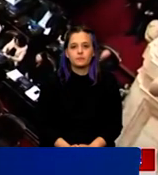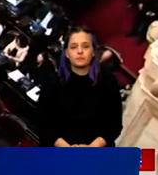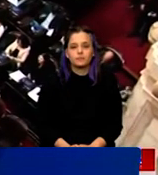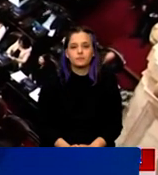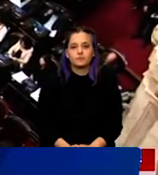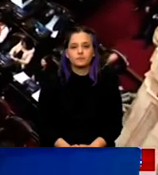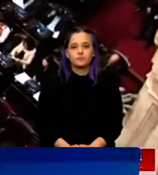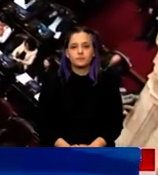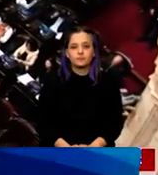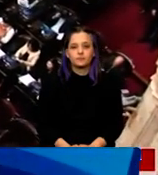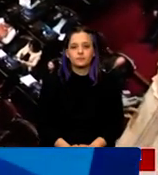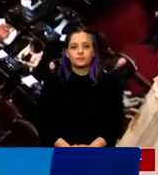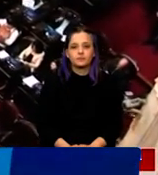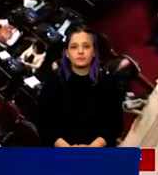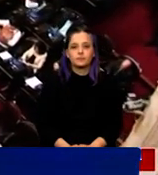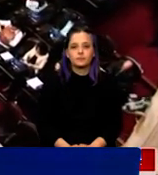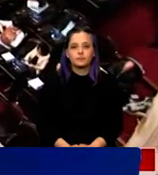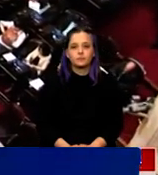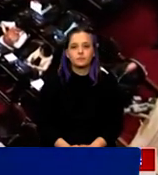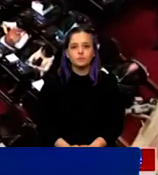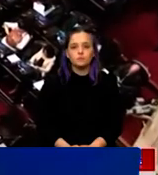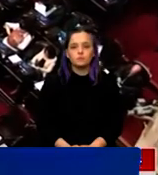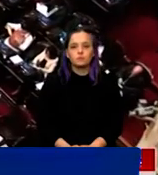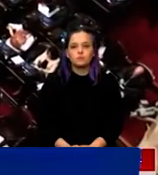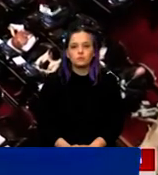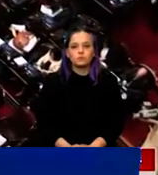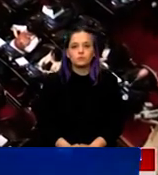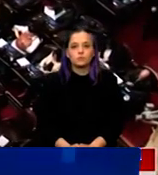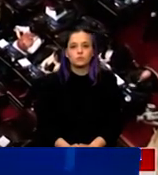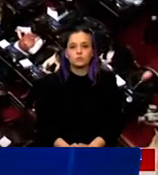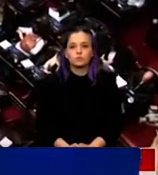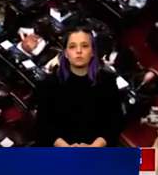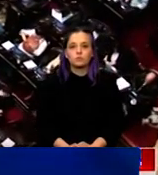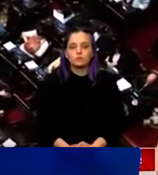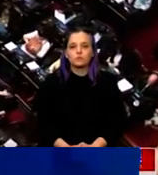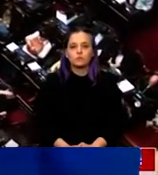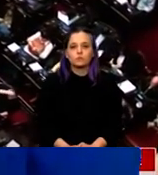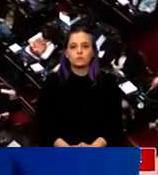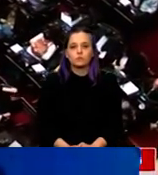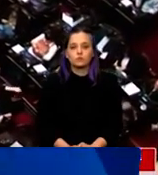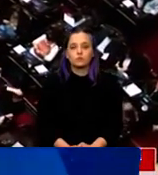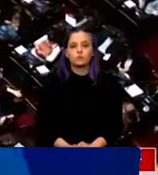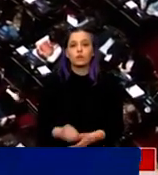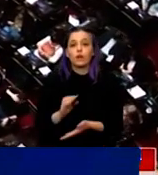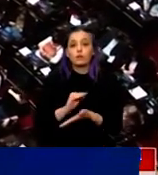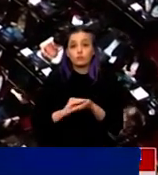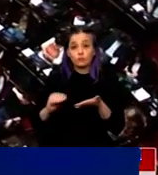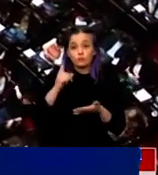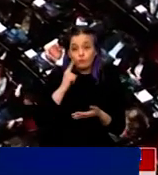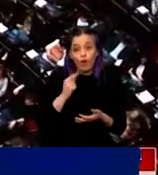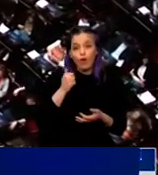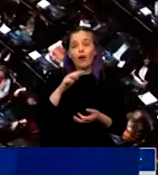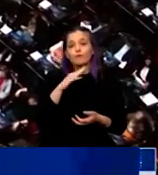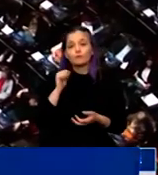locación comiencen a tener un una una expectativa de que se modifique la ley en los dos puntos